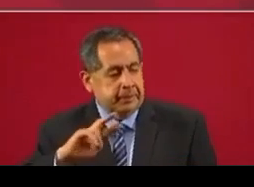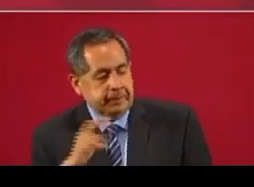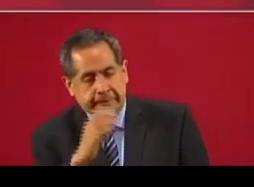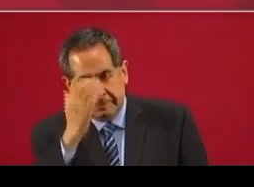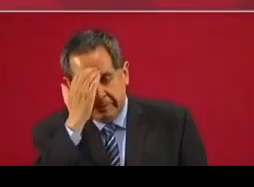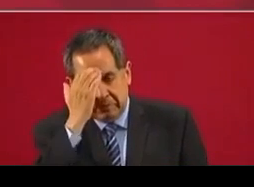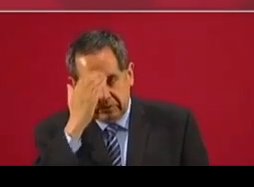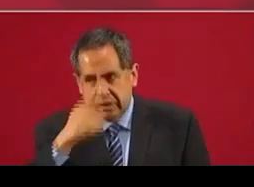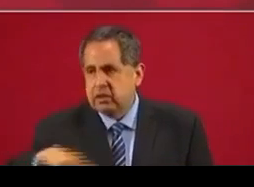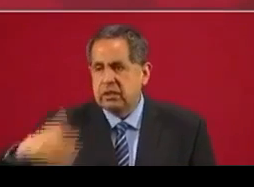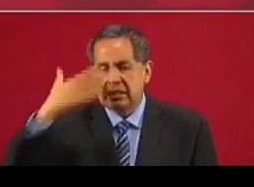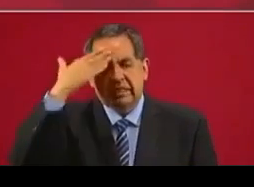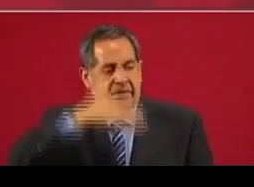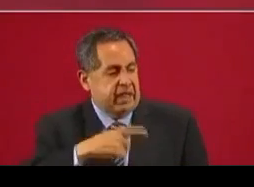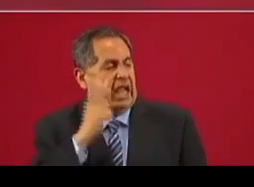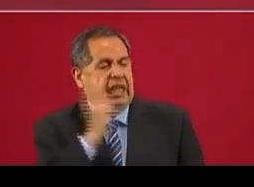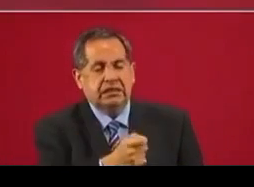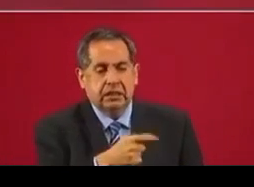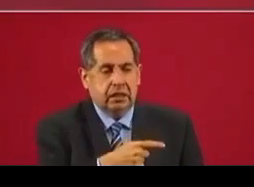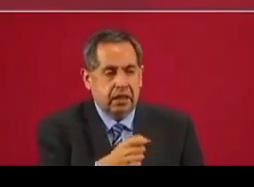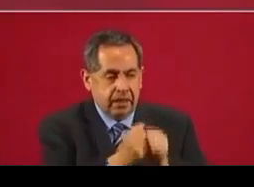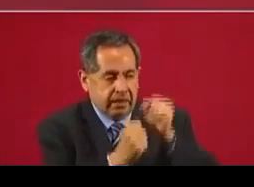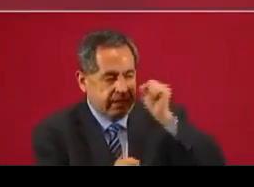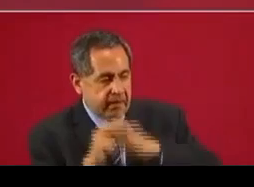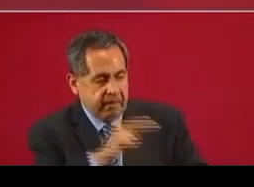que el pueblo sepa qué sucedió